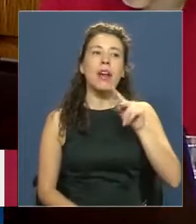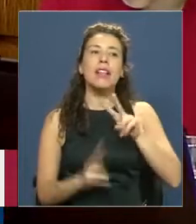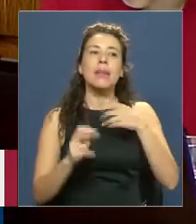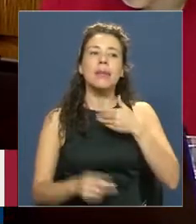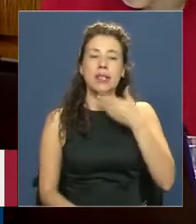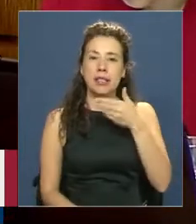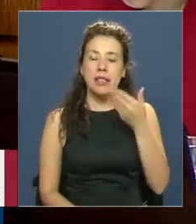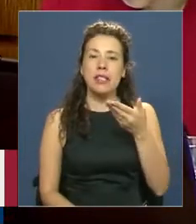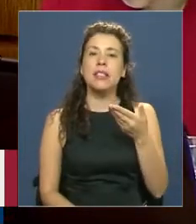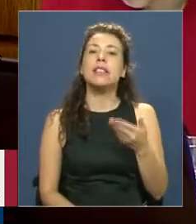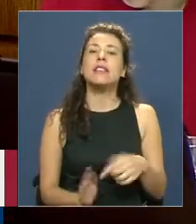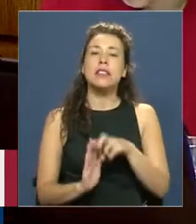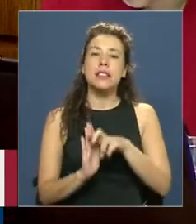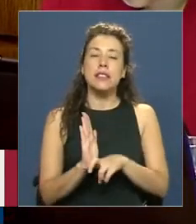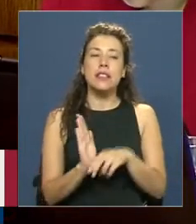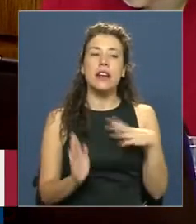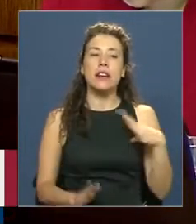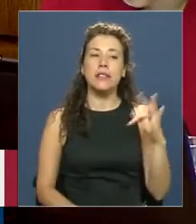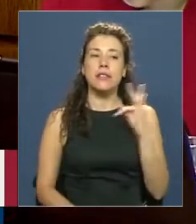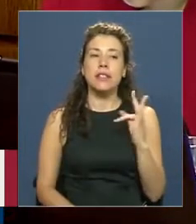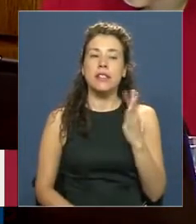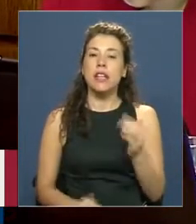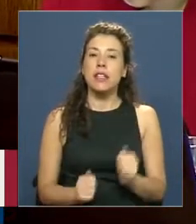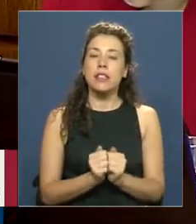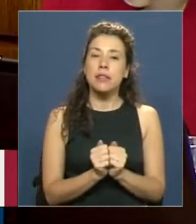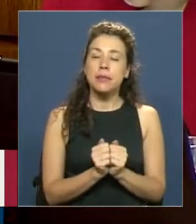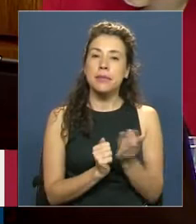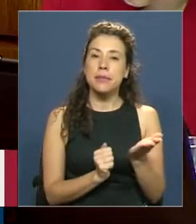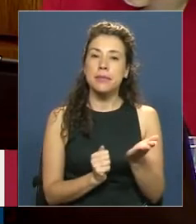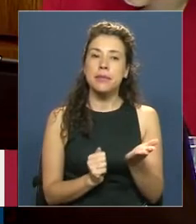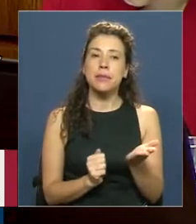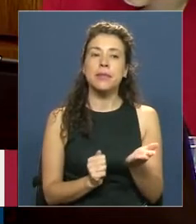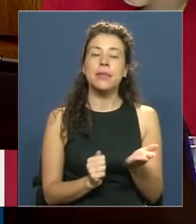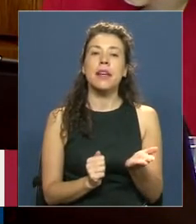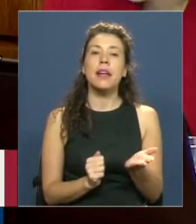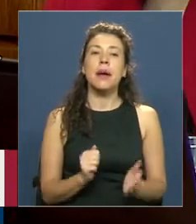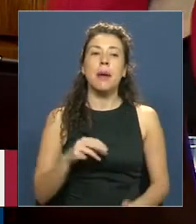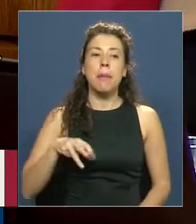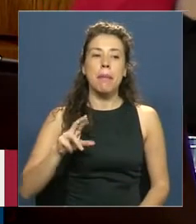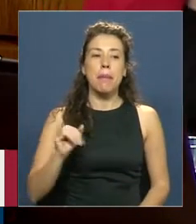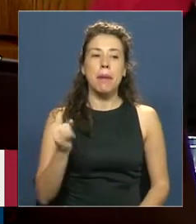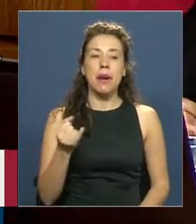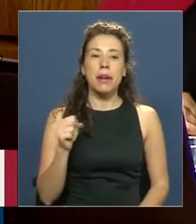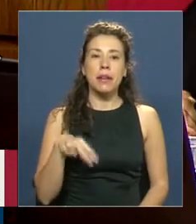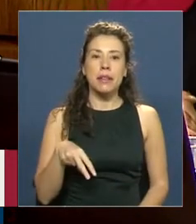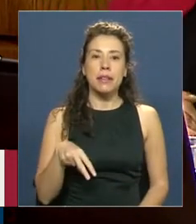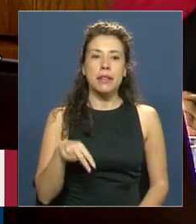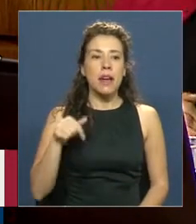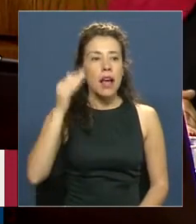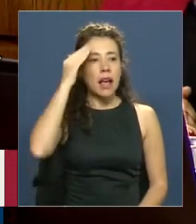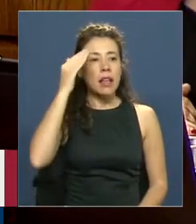con un proyecto y quiero felicitar a mi querida colega, compañera y amiga Carolina Marzán, porque este es un día